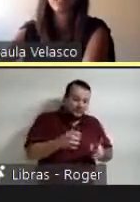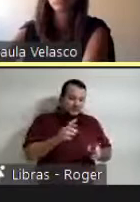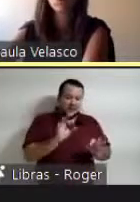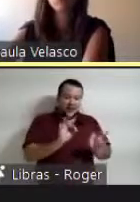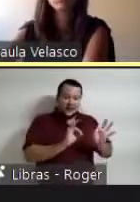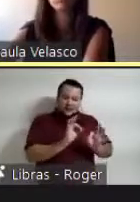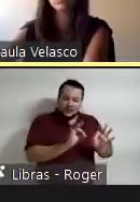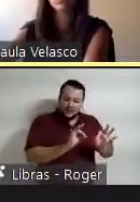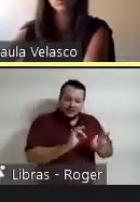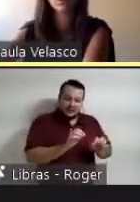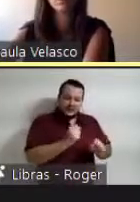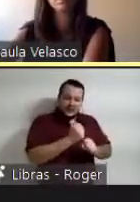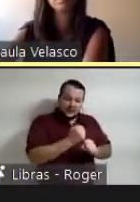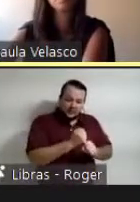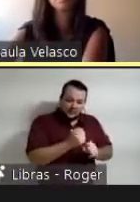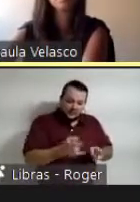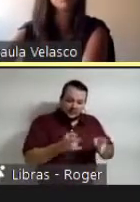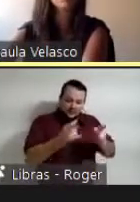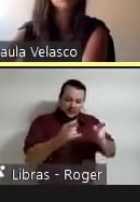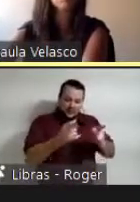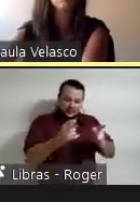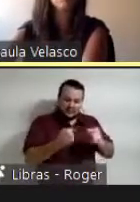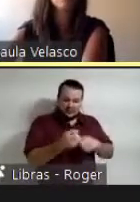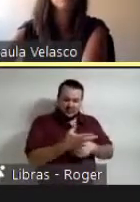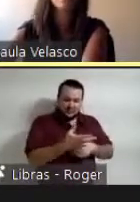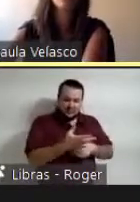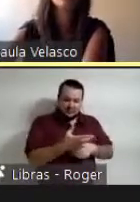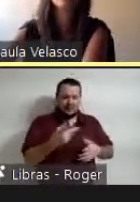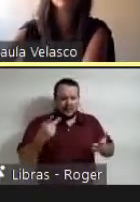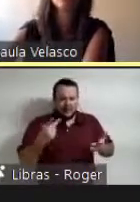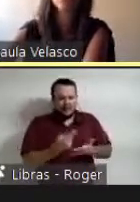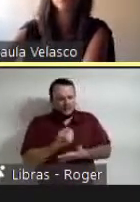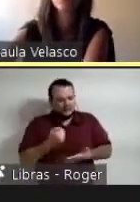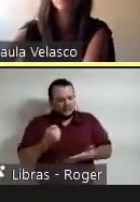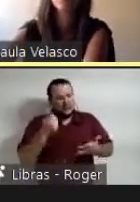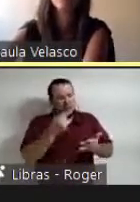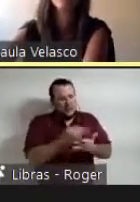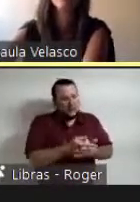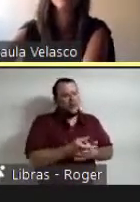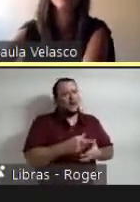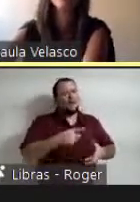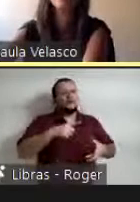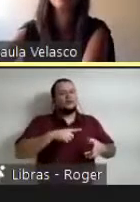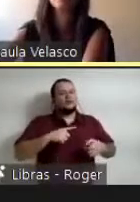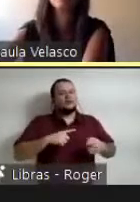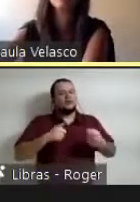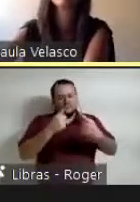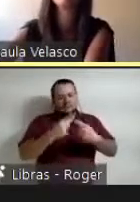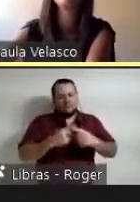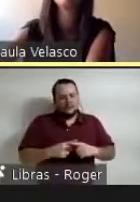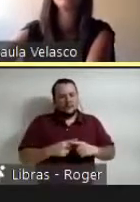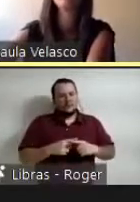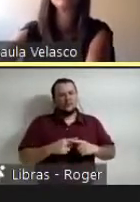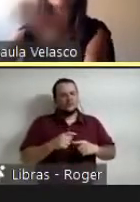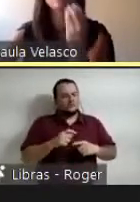convoca al concurso internacional la negociación entre